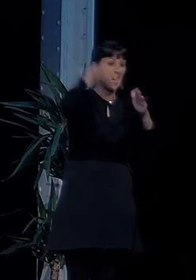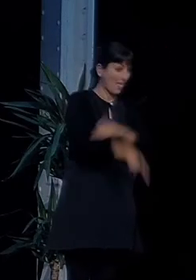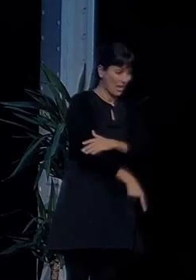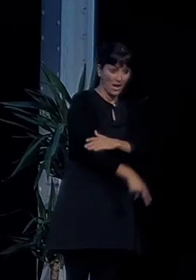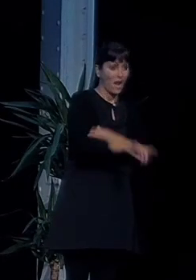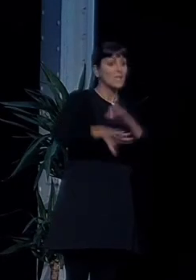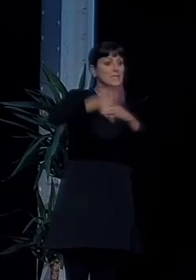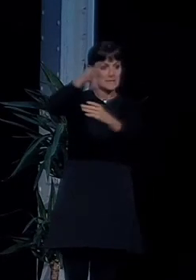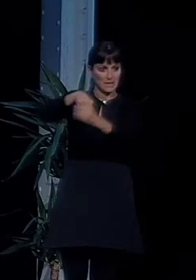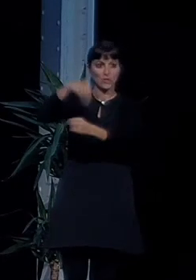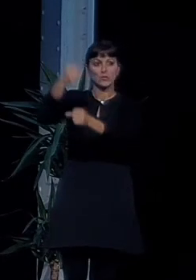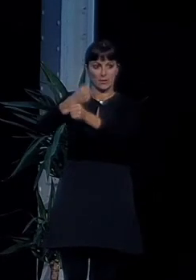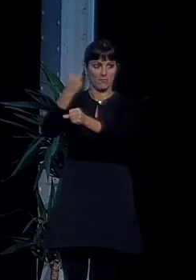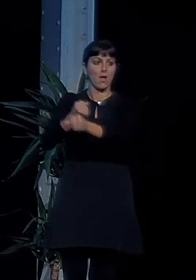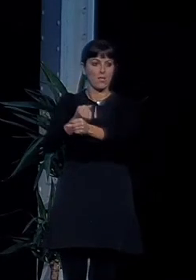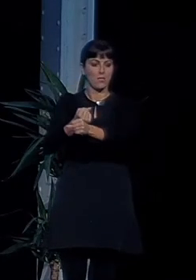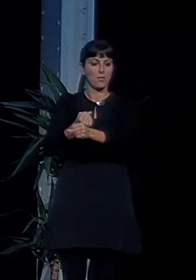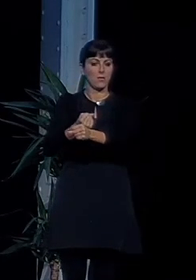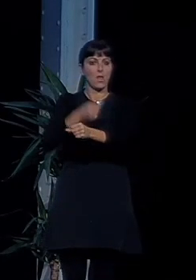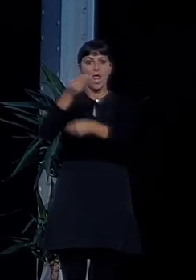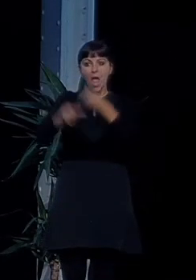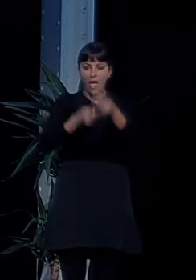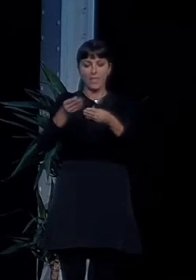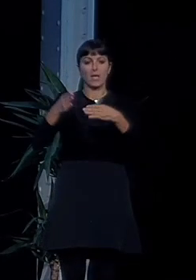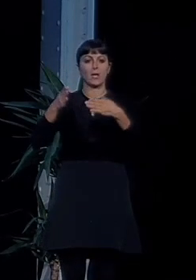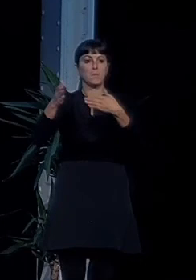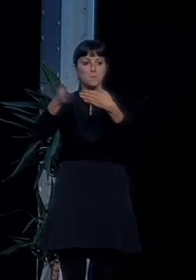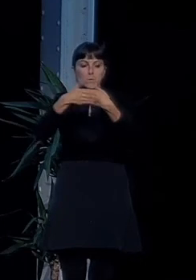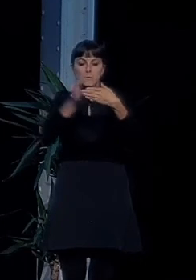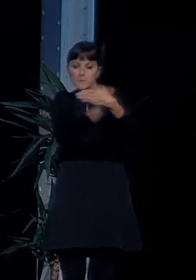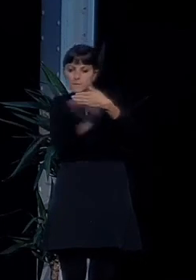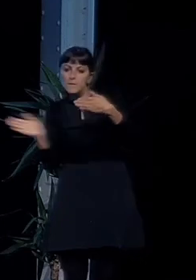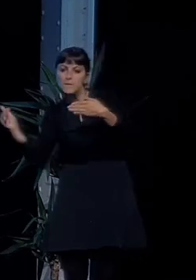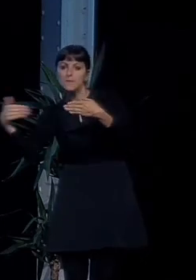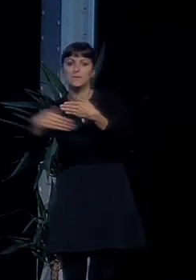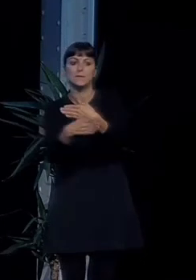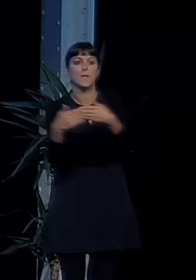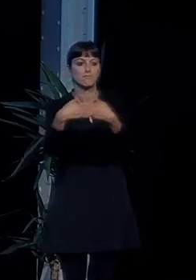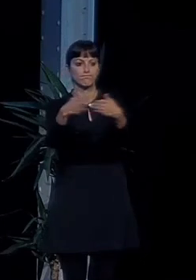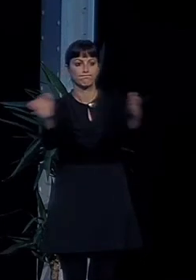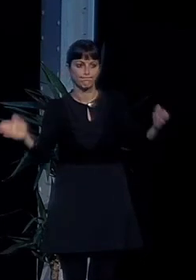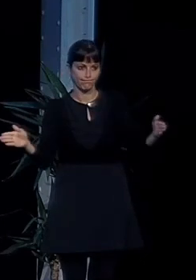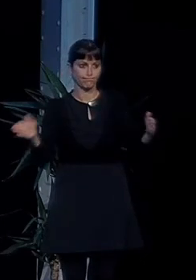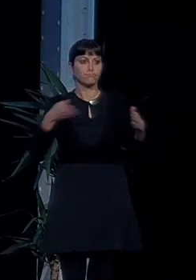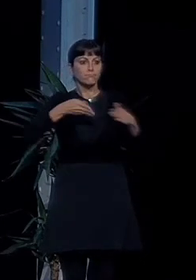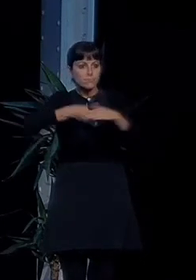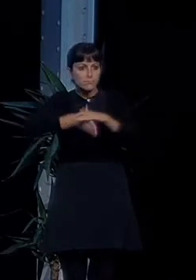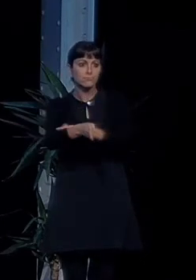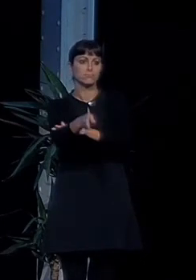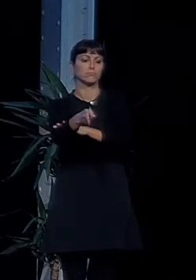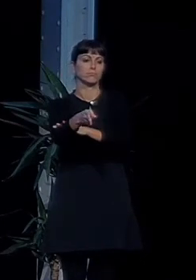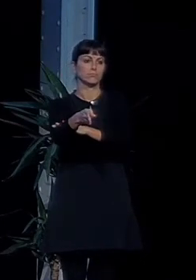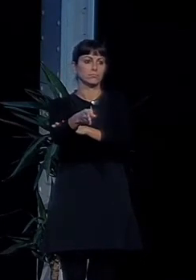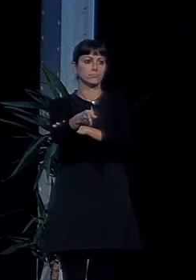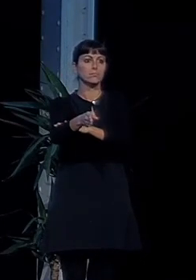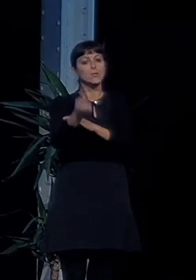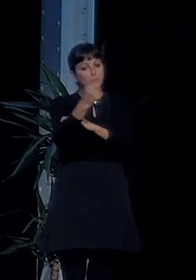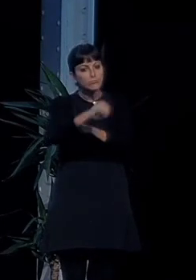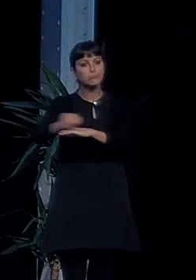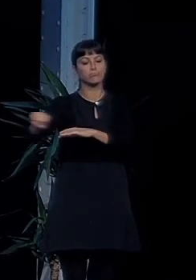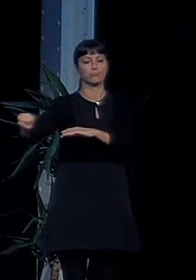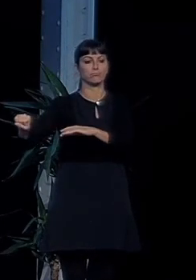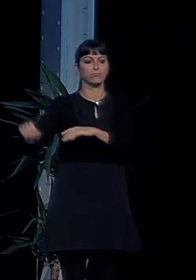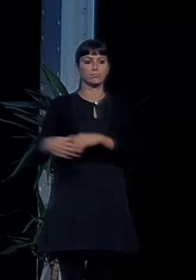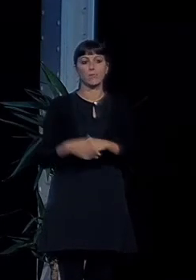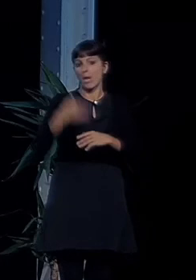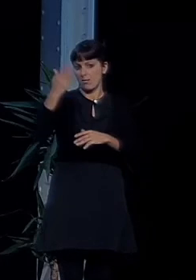que buscan las puertas, echa la ley, echa la trampa, buscan esas puertas para abrirlas y colársela. Para mí eso